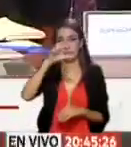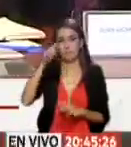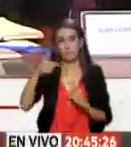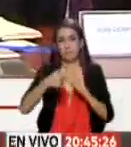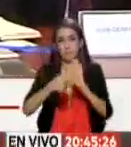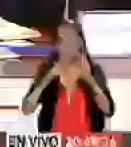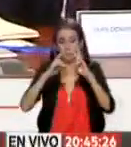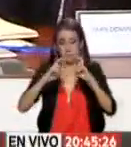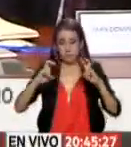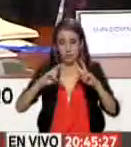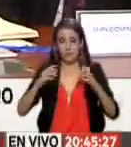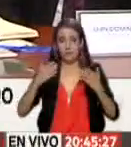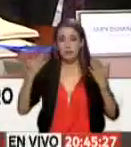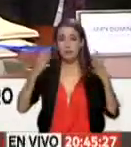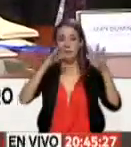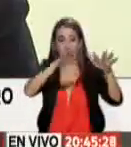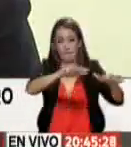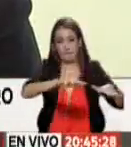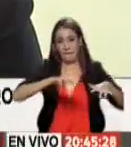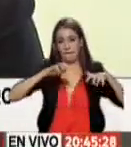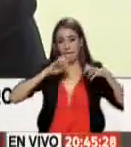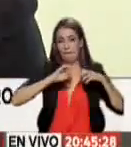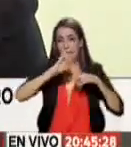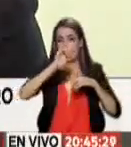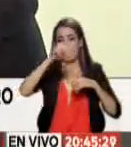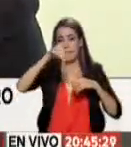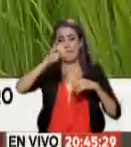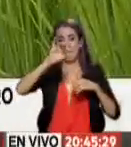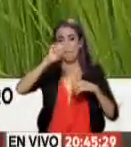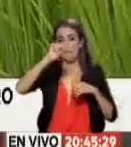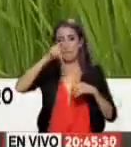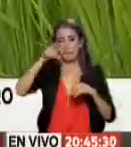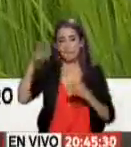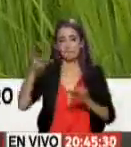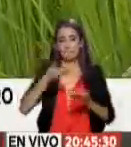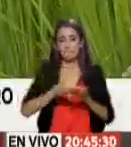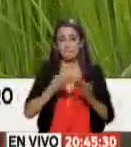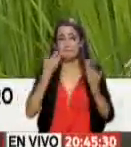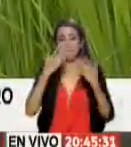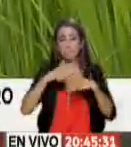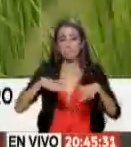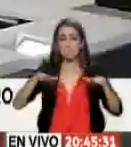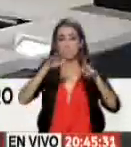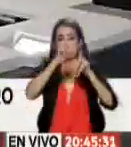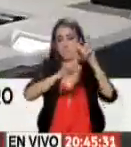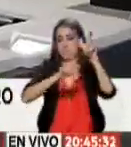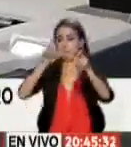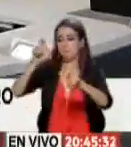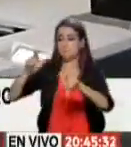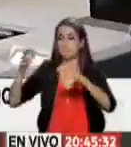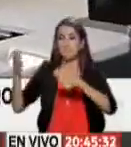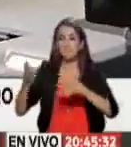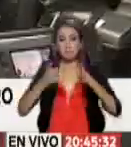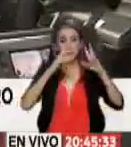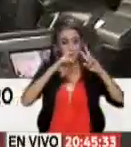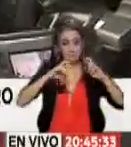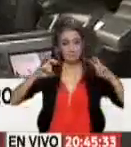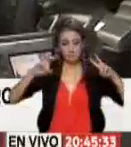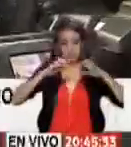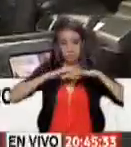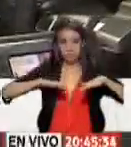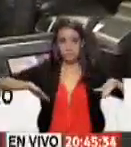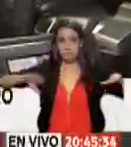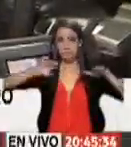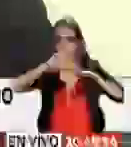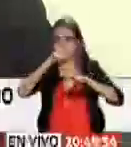investigación. Para la cartera de Agricultura, el INIAP necesita ser revisado en cuanto a las funciones de su personal, las líneas de investigación que sigue, entre